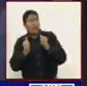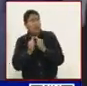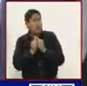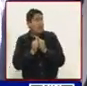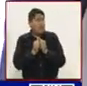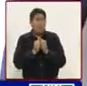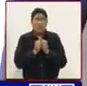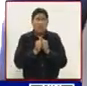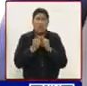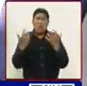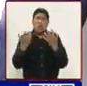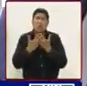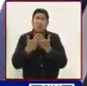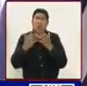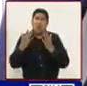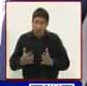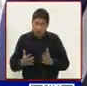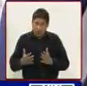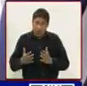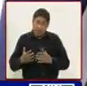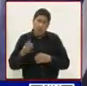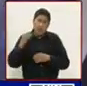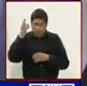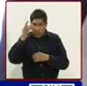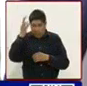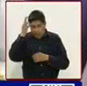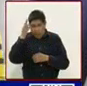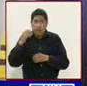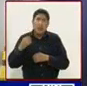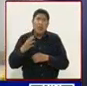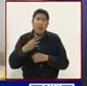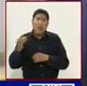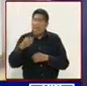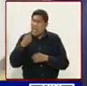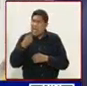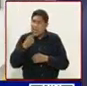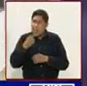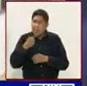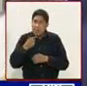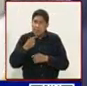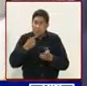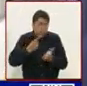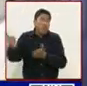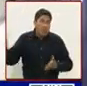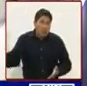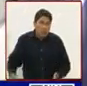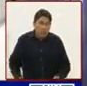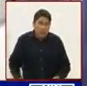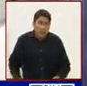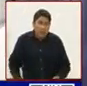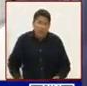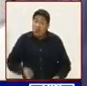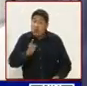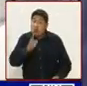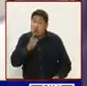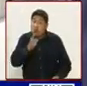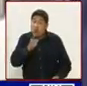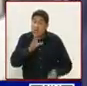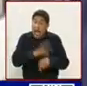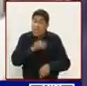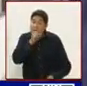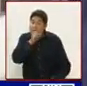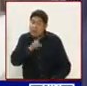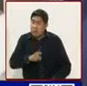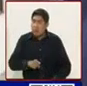con el coordinador fiscal, y se me dijo, se me insultó y se me amenazó de que me iban a